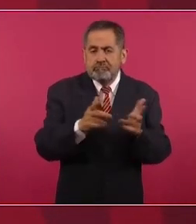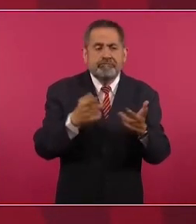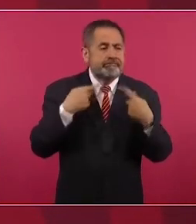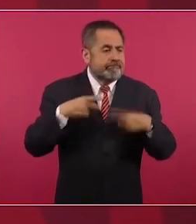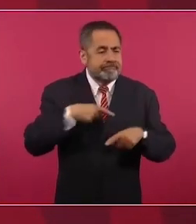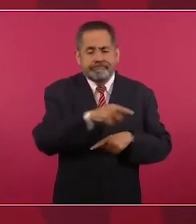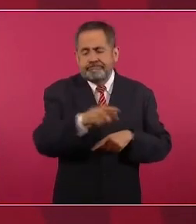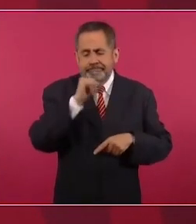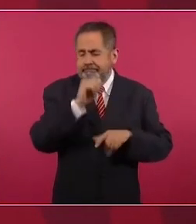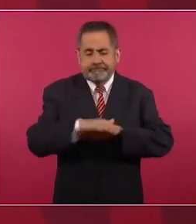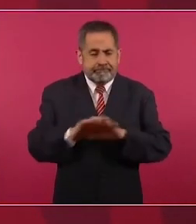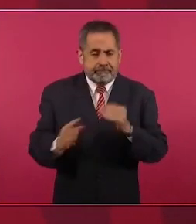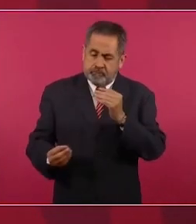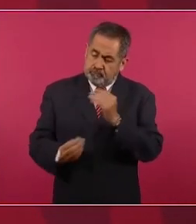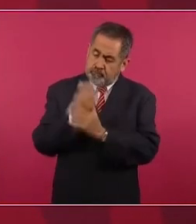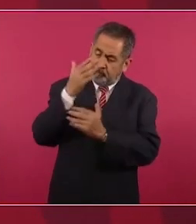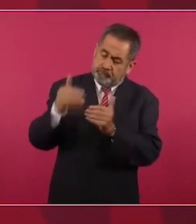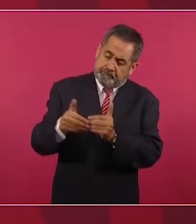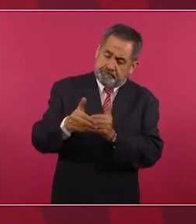Gracias. Es una etapa nueva.